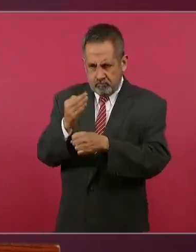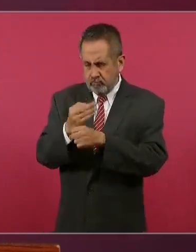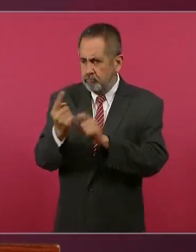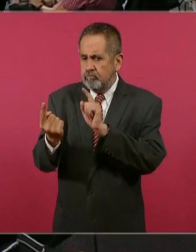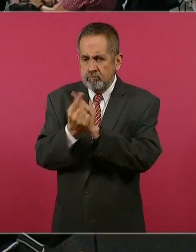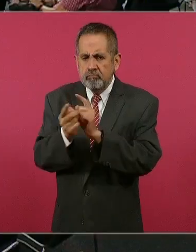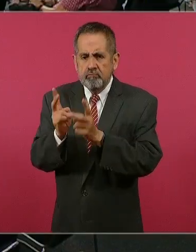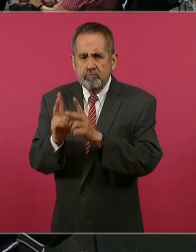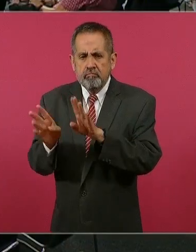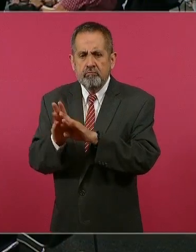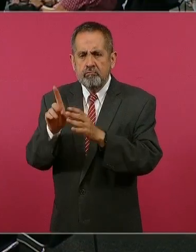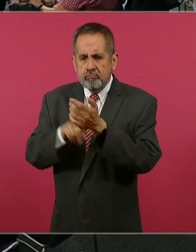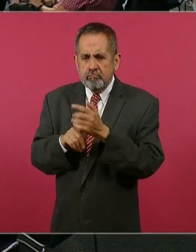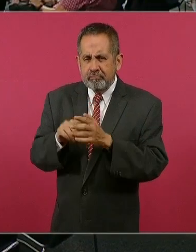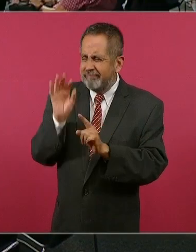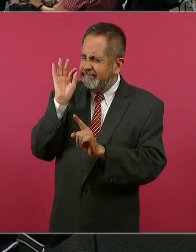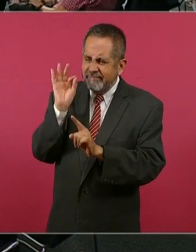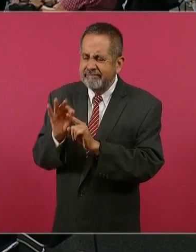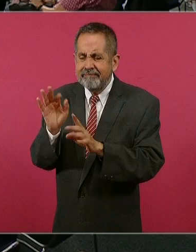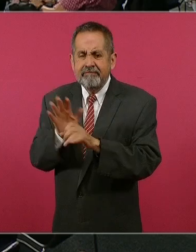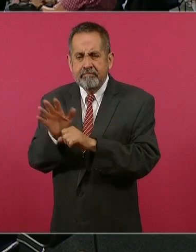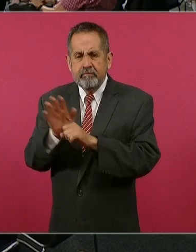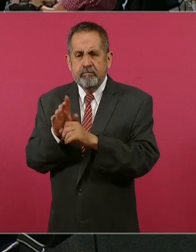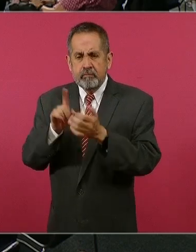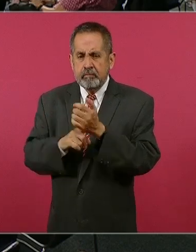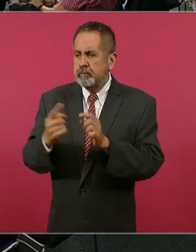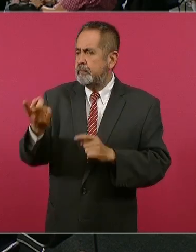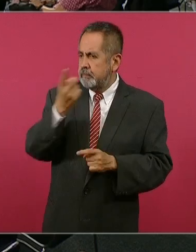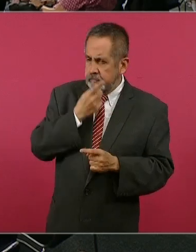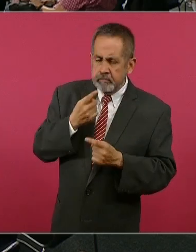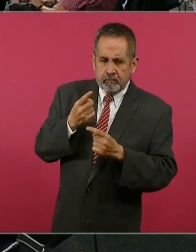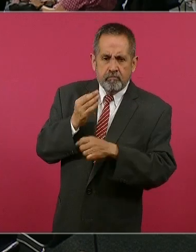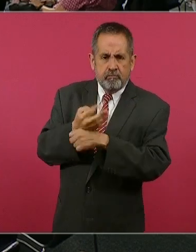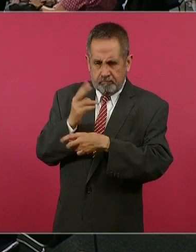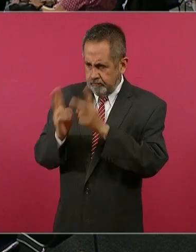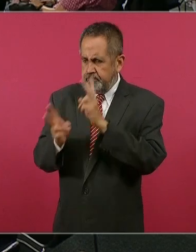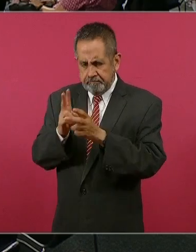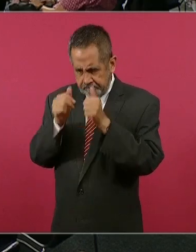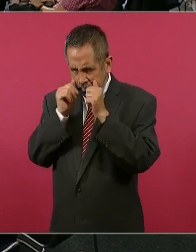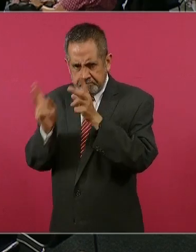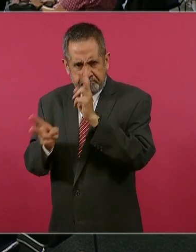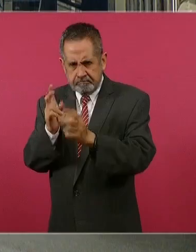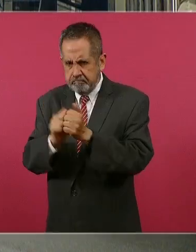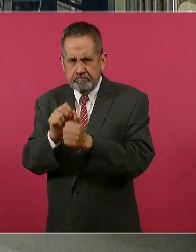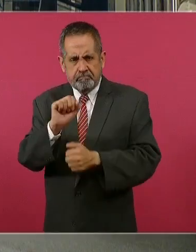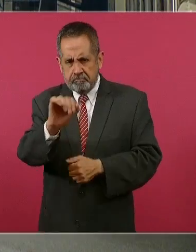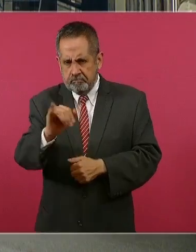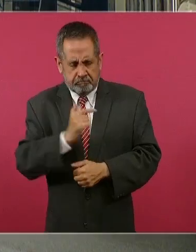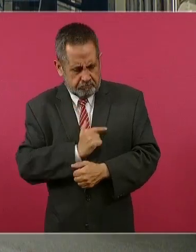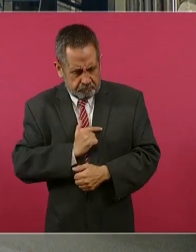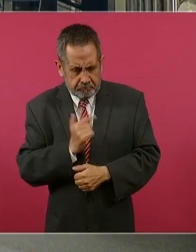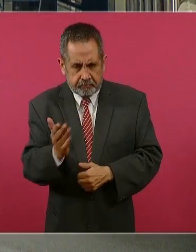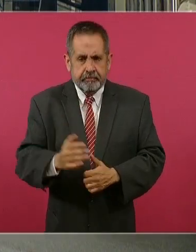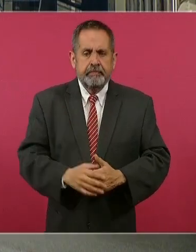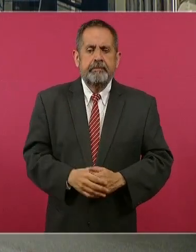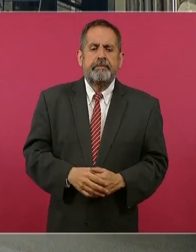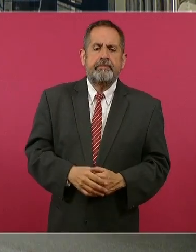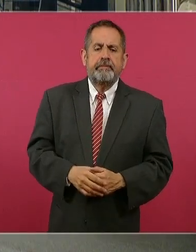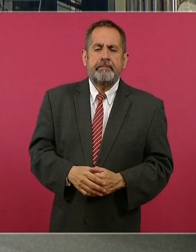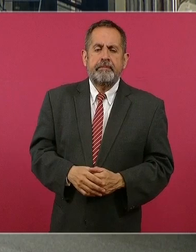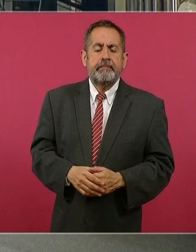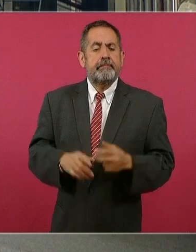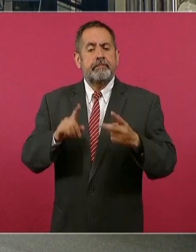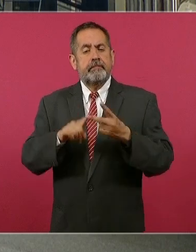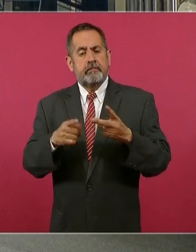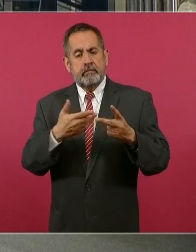vemos cuál es la especificidad de los casos que ellos nos están planteando. Ahorita los atendemos. Claro que sí, sí, muchas gracias. Mucho gusto. Y en mi segunda